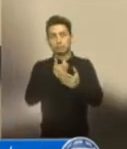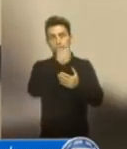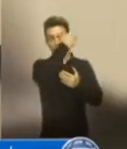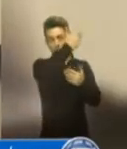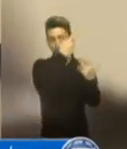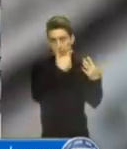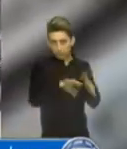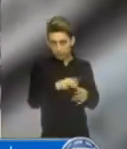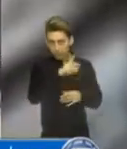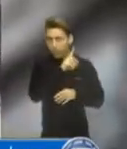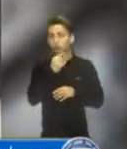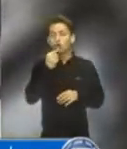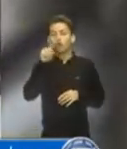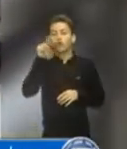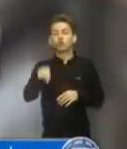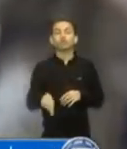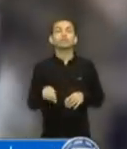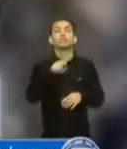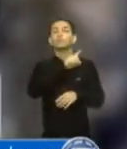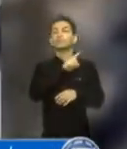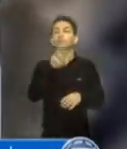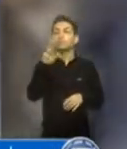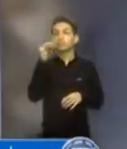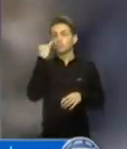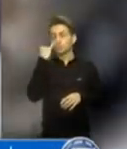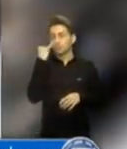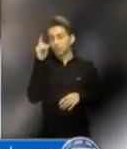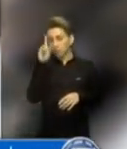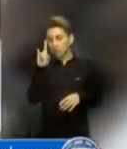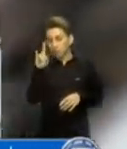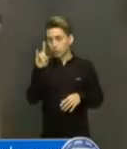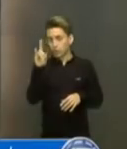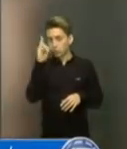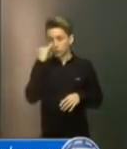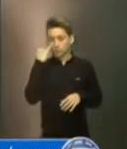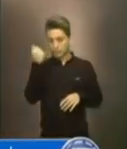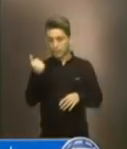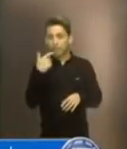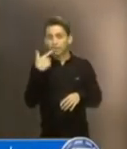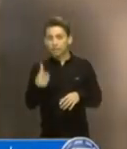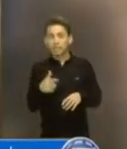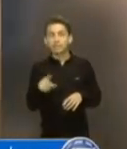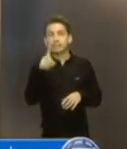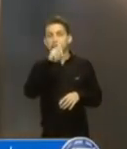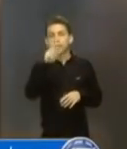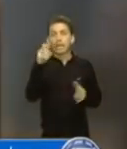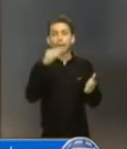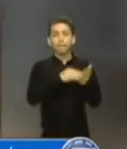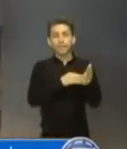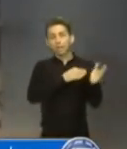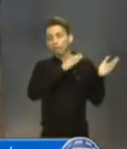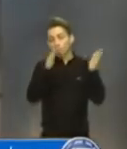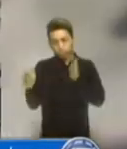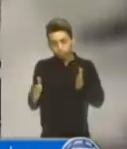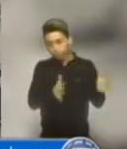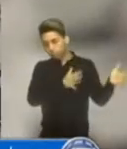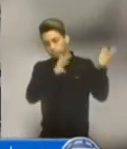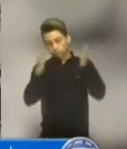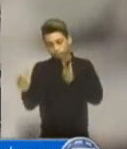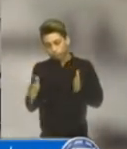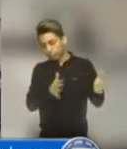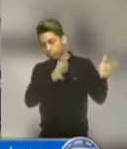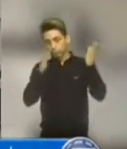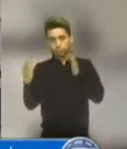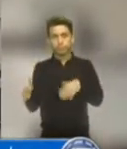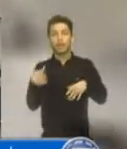ruso asegura que este primer cargamento de 100.000 se multiplicará constantemente cada mes hasta llegar al pedido completo entre mayo y diciembre de